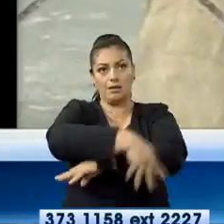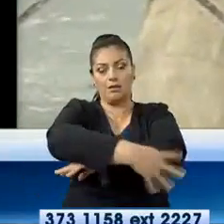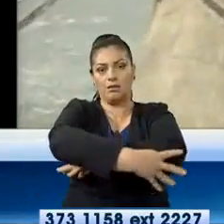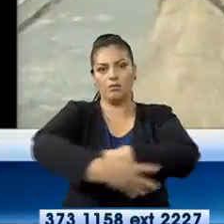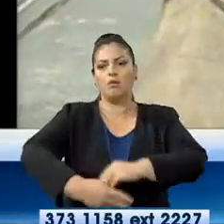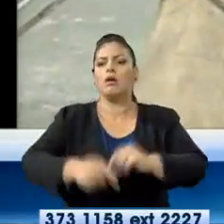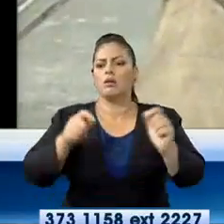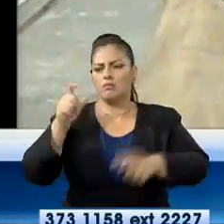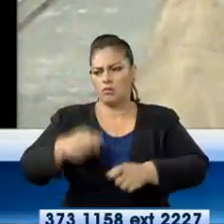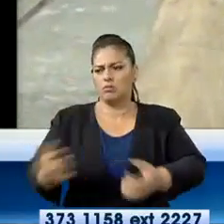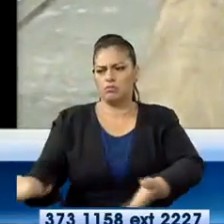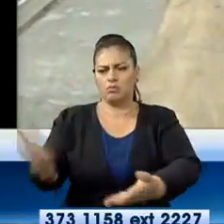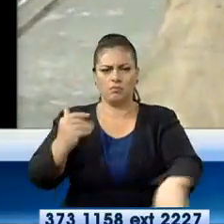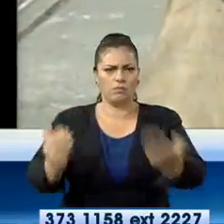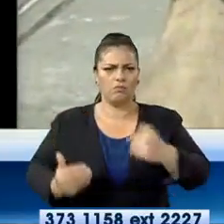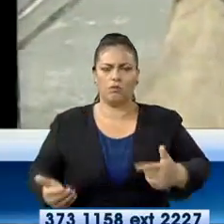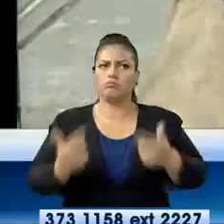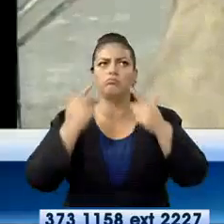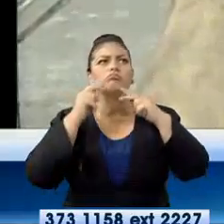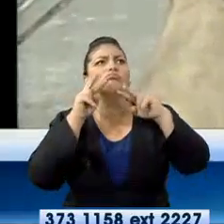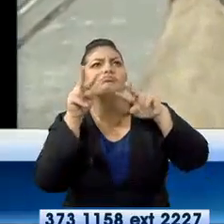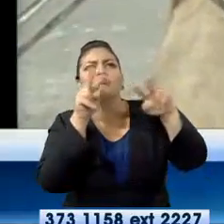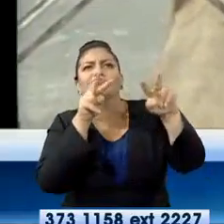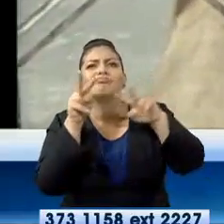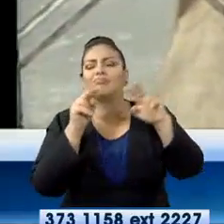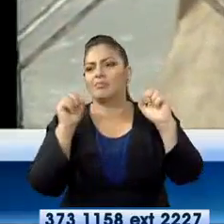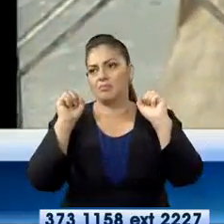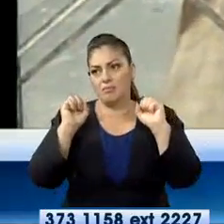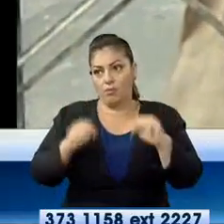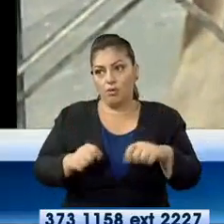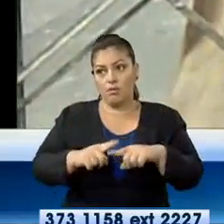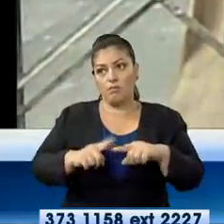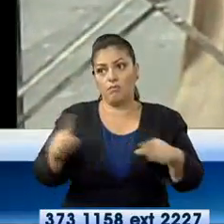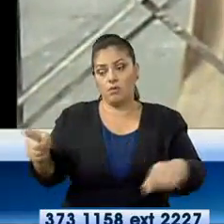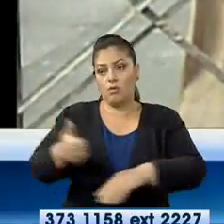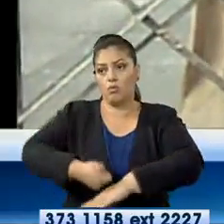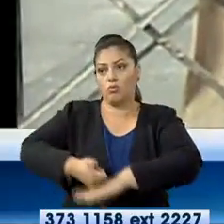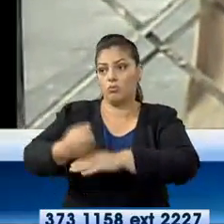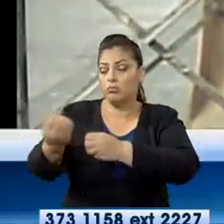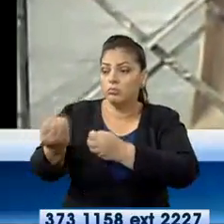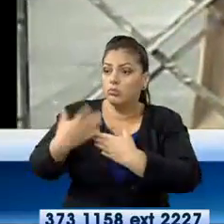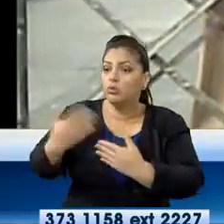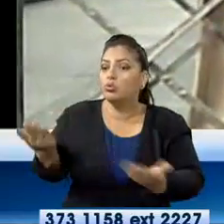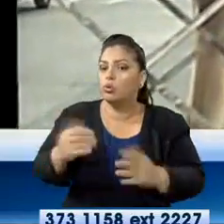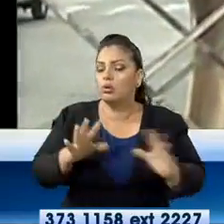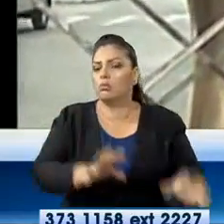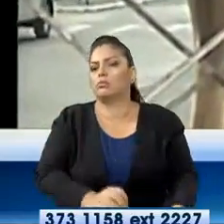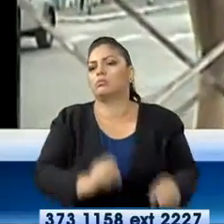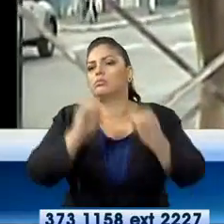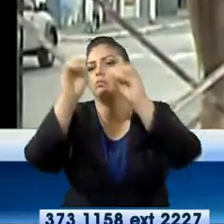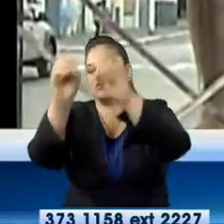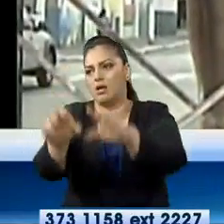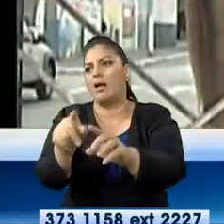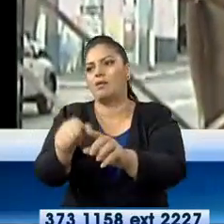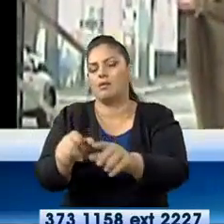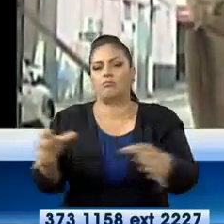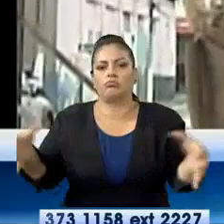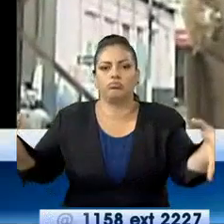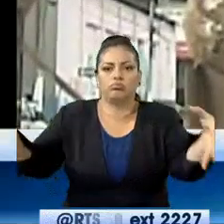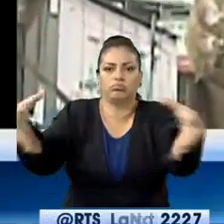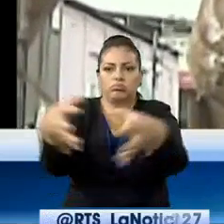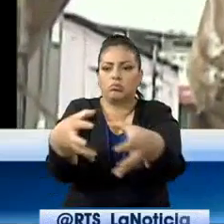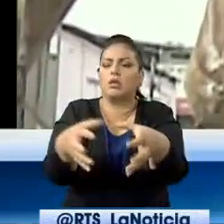peligro a las diferentes casas o zonas que están aquí alrededor y llevarlos a un punto específico donde pueda estar todo lo que